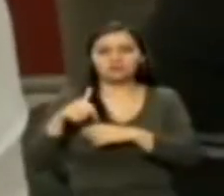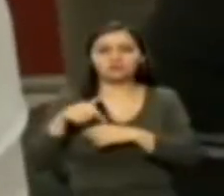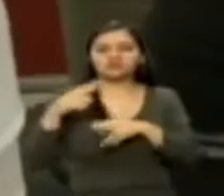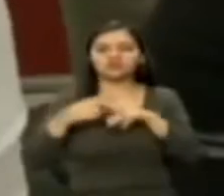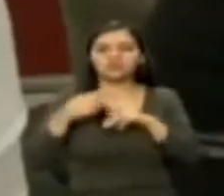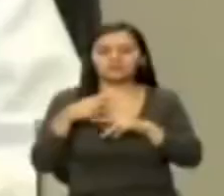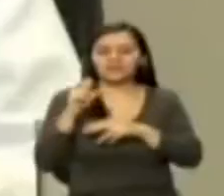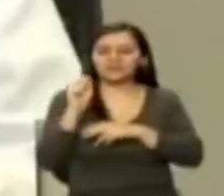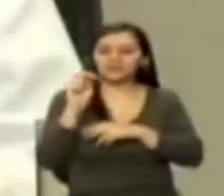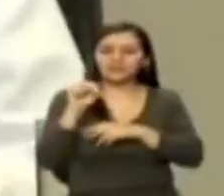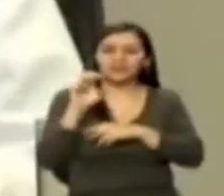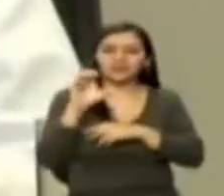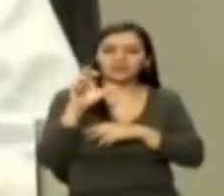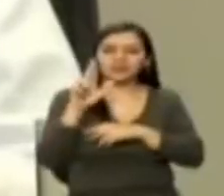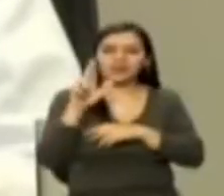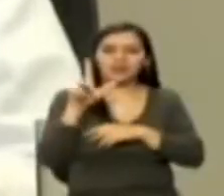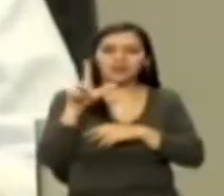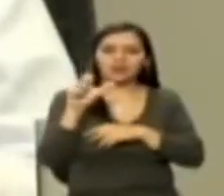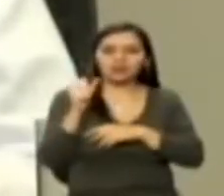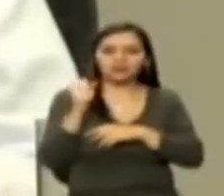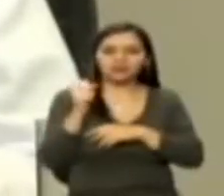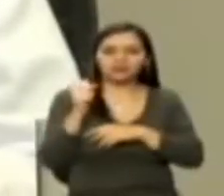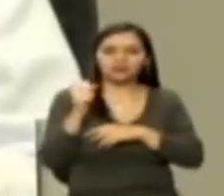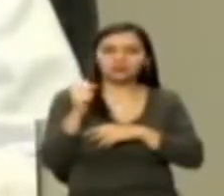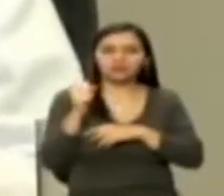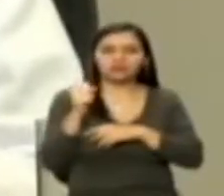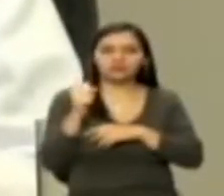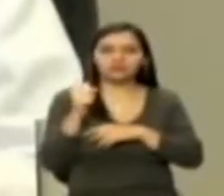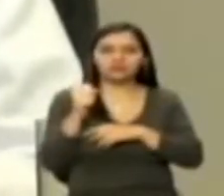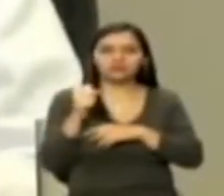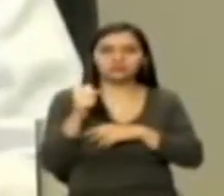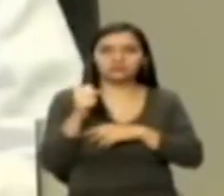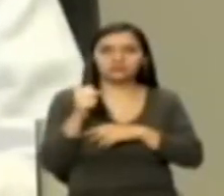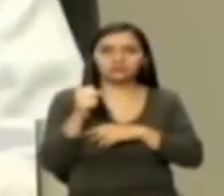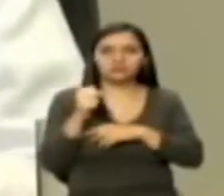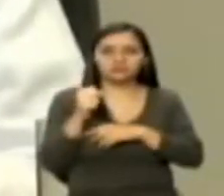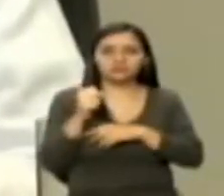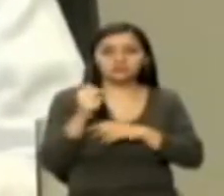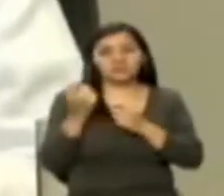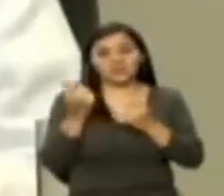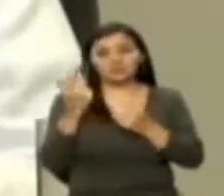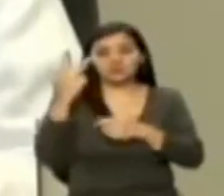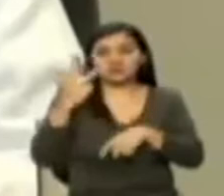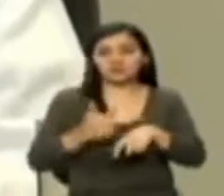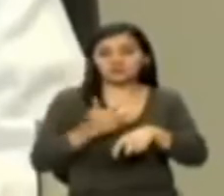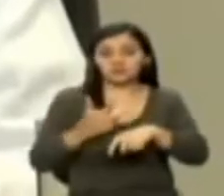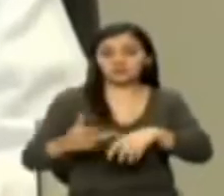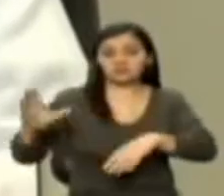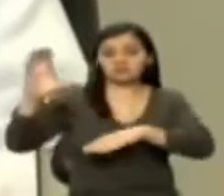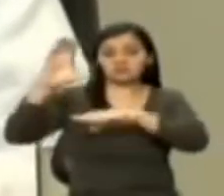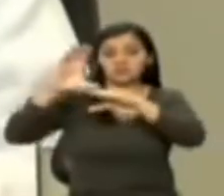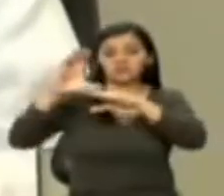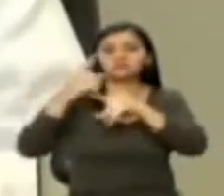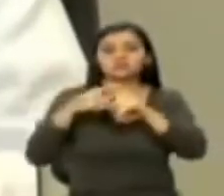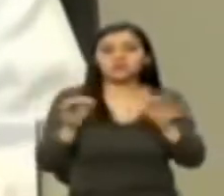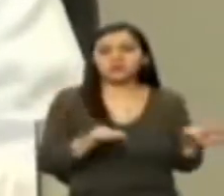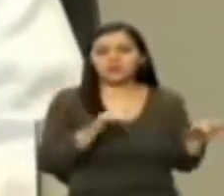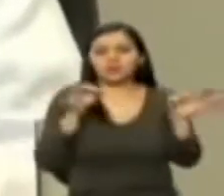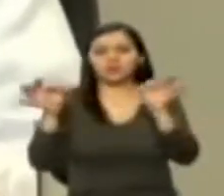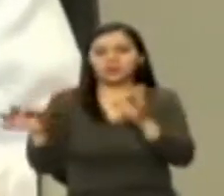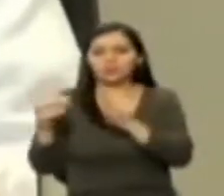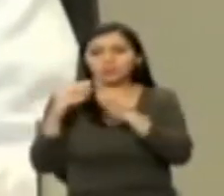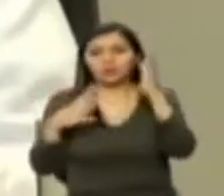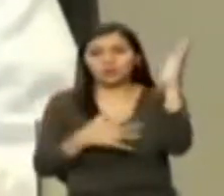Carlos de Pananza, ¿ya?, es el triple. Sin embargo, se nos ha demorado ese proyecto porque ustedes saben